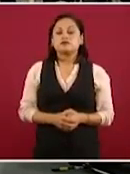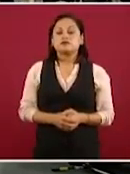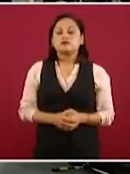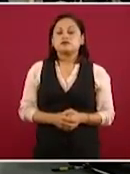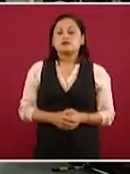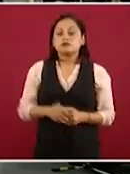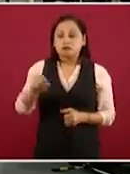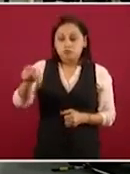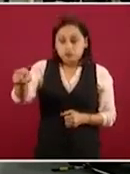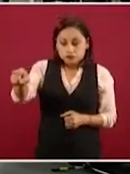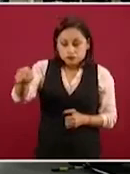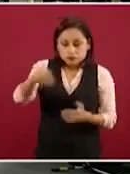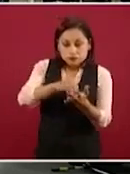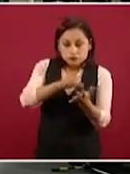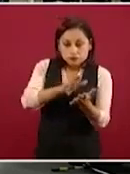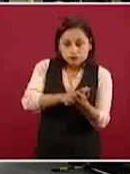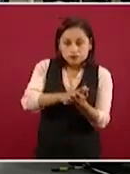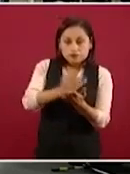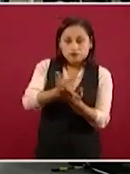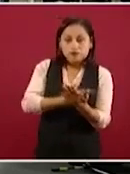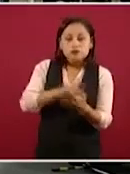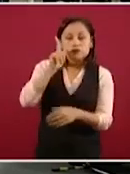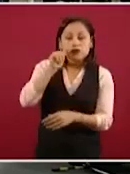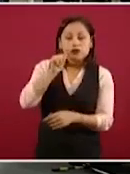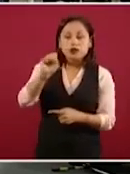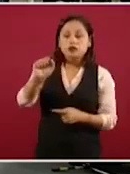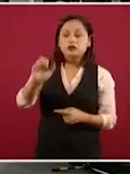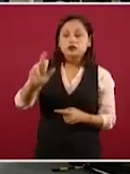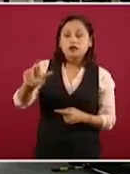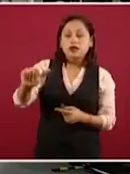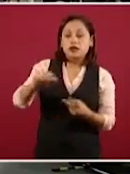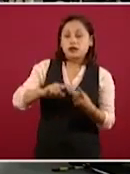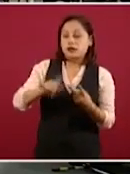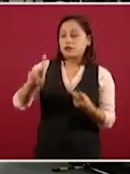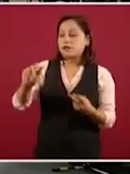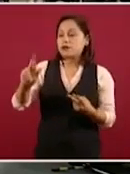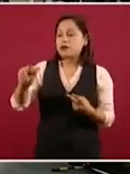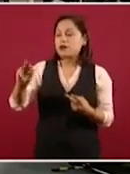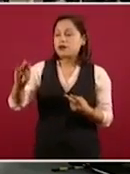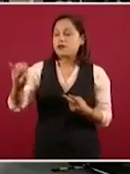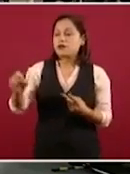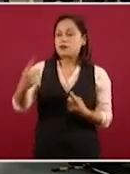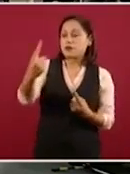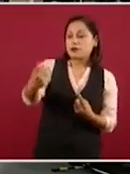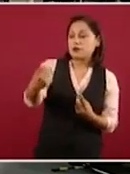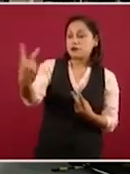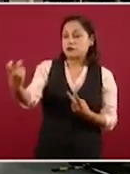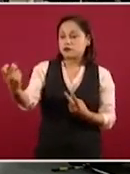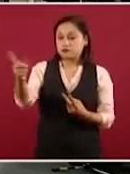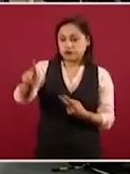Queda mañana Sara y Páramo. Primero y segundo.